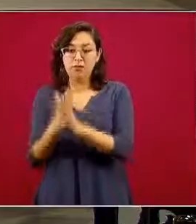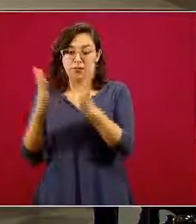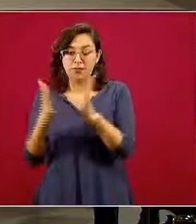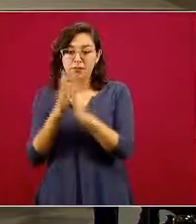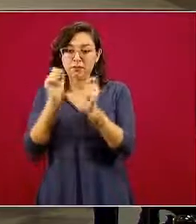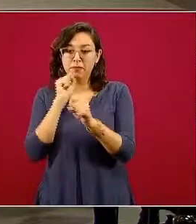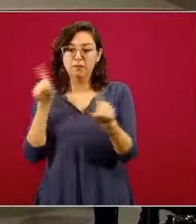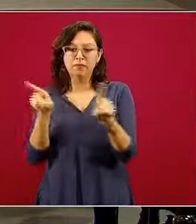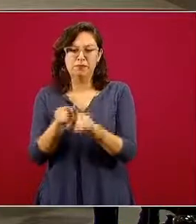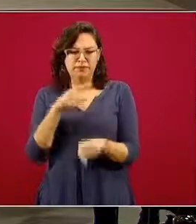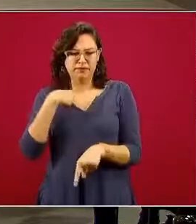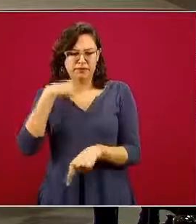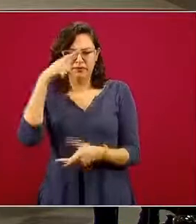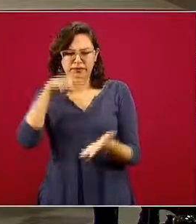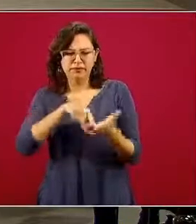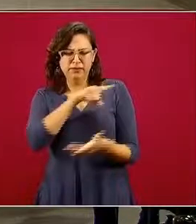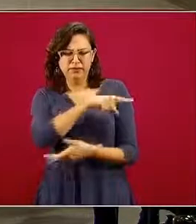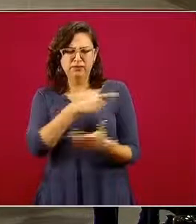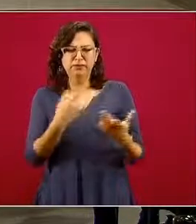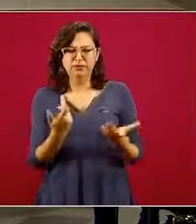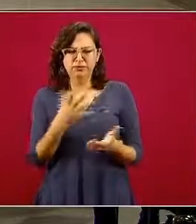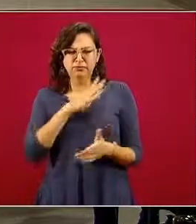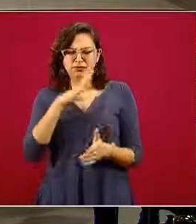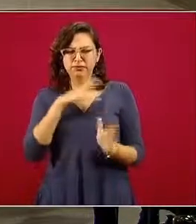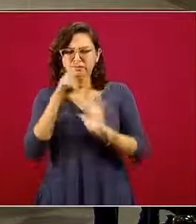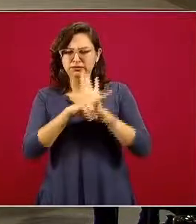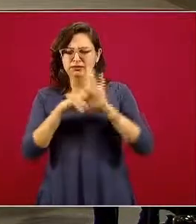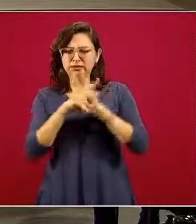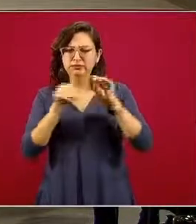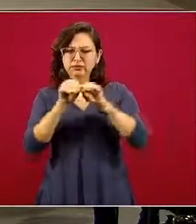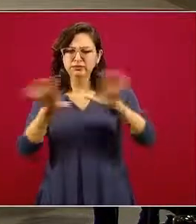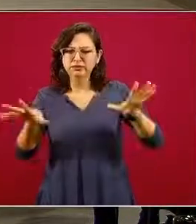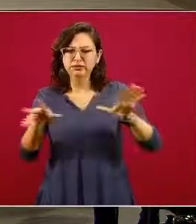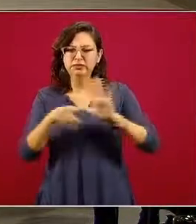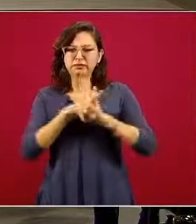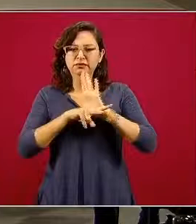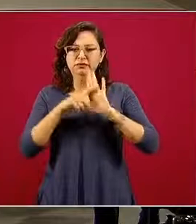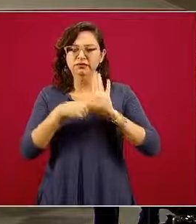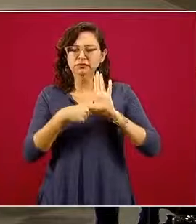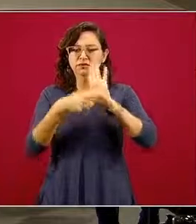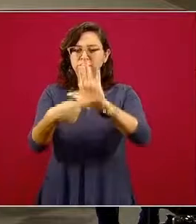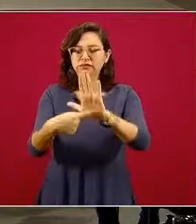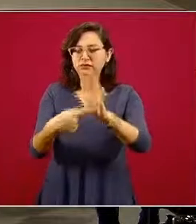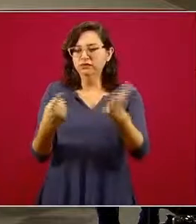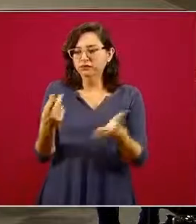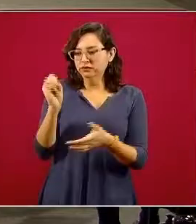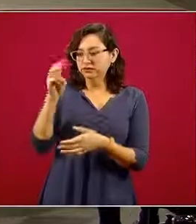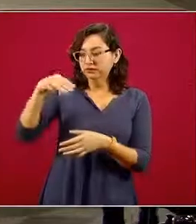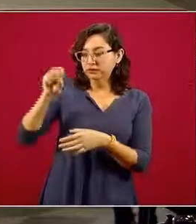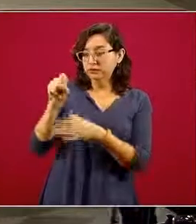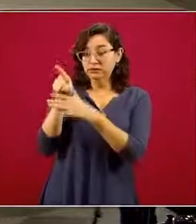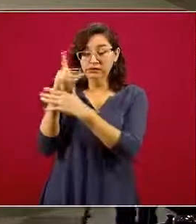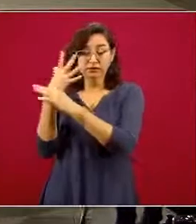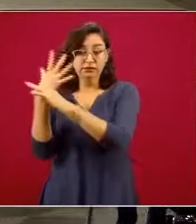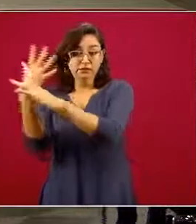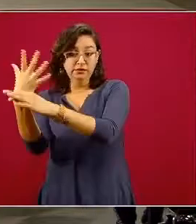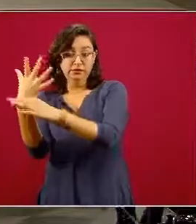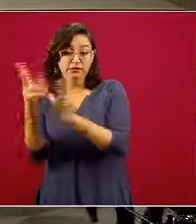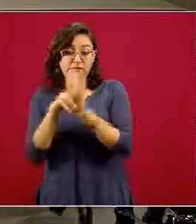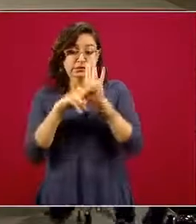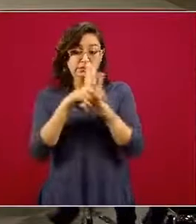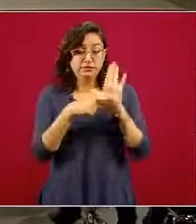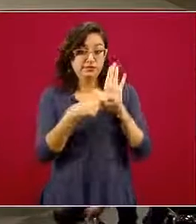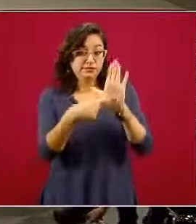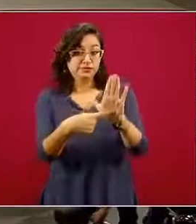creo que tenemos en el archivo el video de lo que declaró el doctor Gabastú con la posición de la Organización Mundial de la Salud. Ojalá que